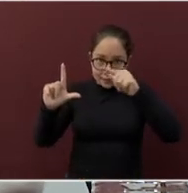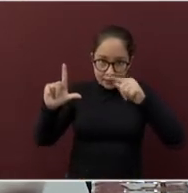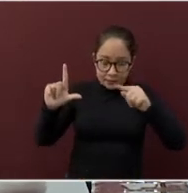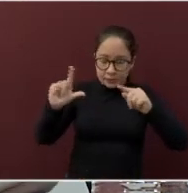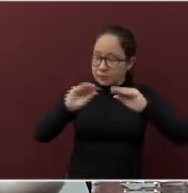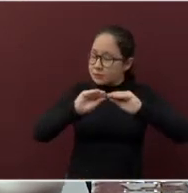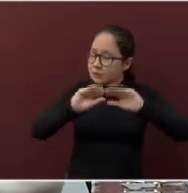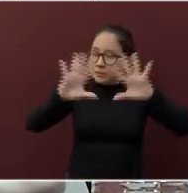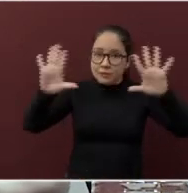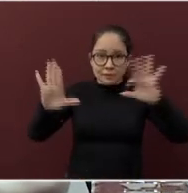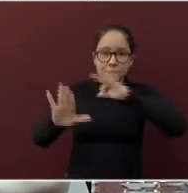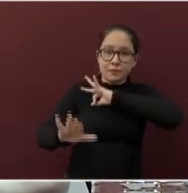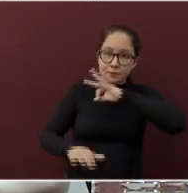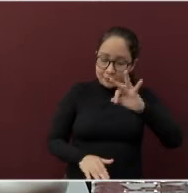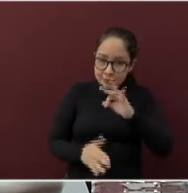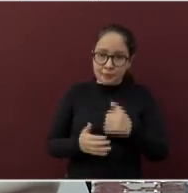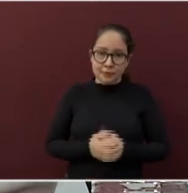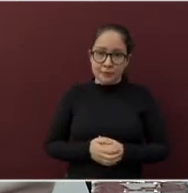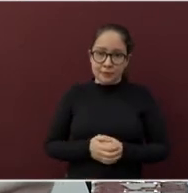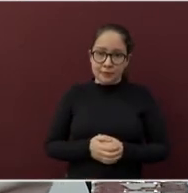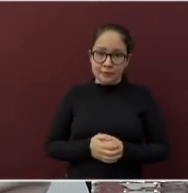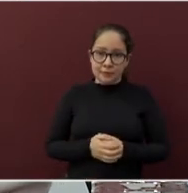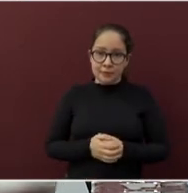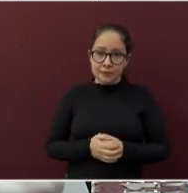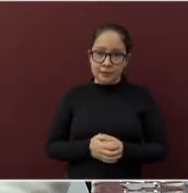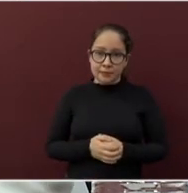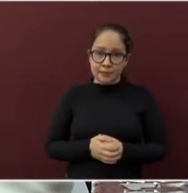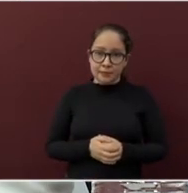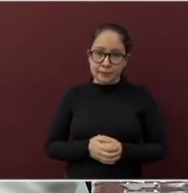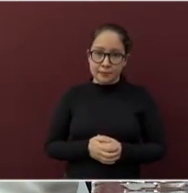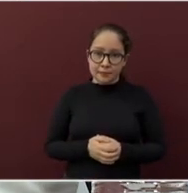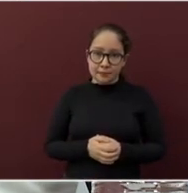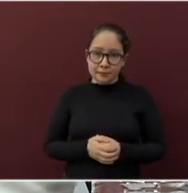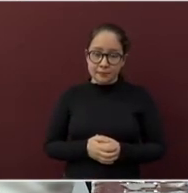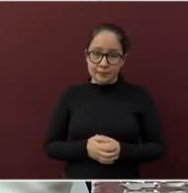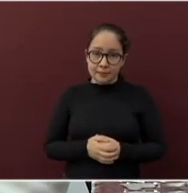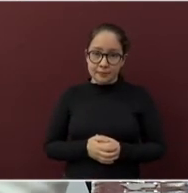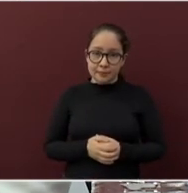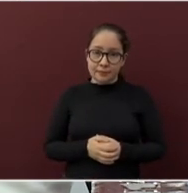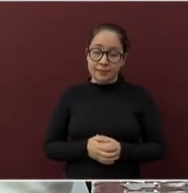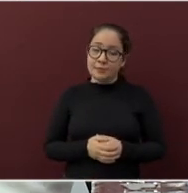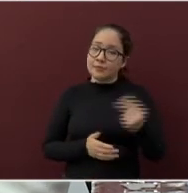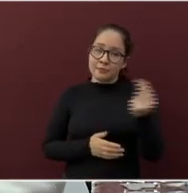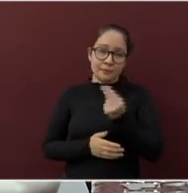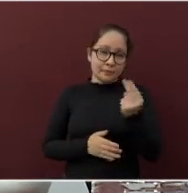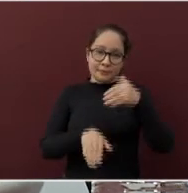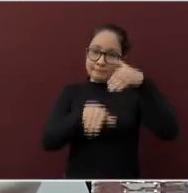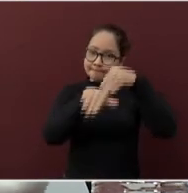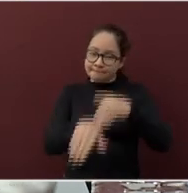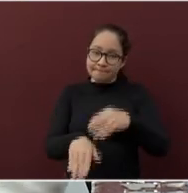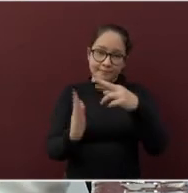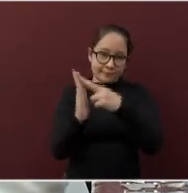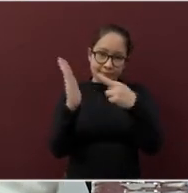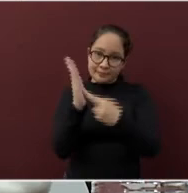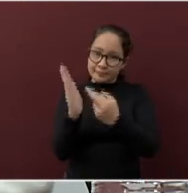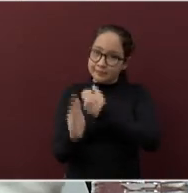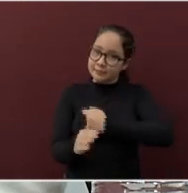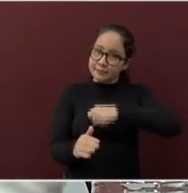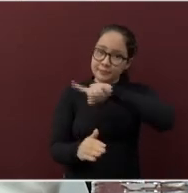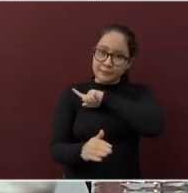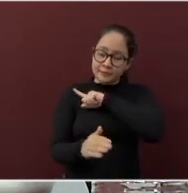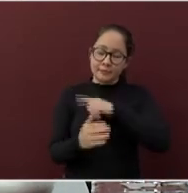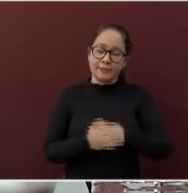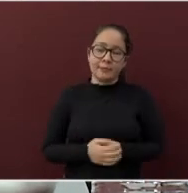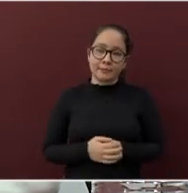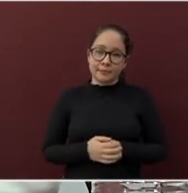claro que pueden lograrlo solo que no aflojen el paso tienen hoy